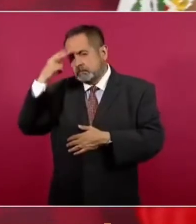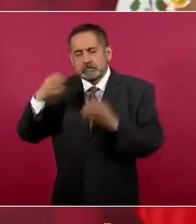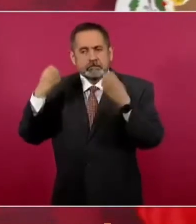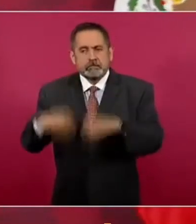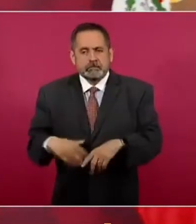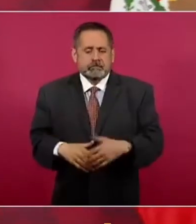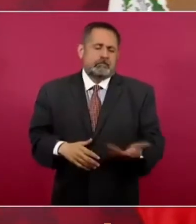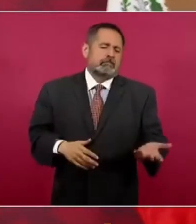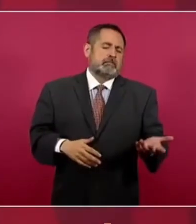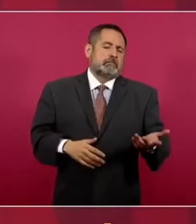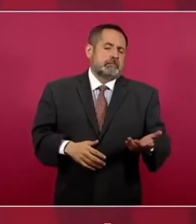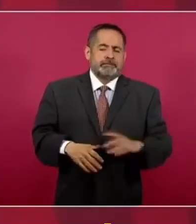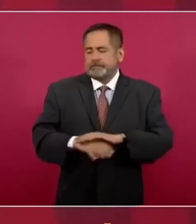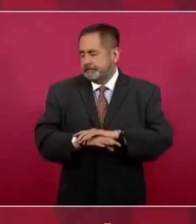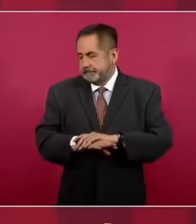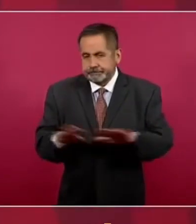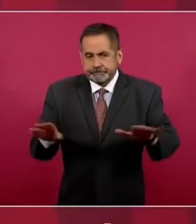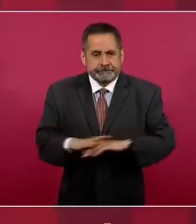Entonces, ya ahora